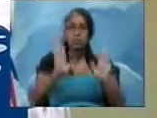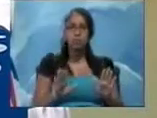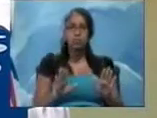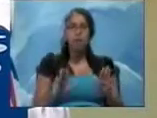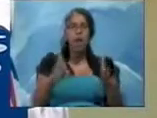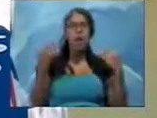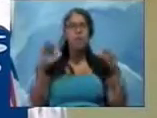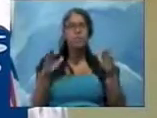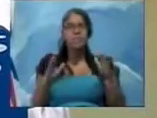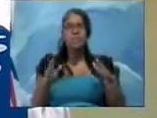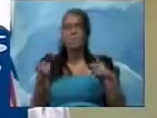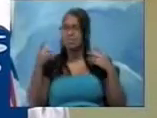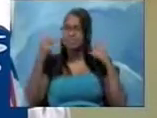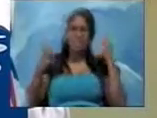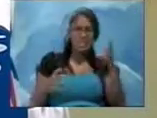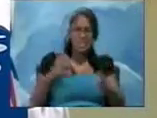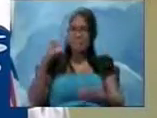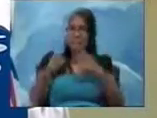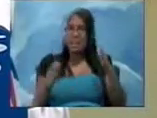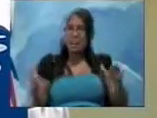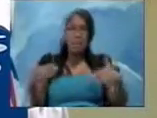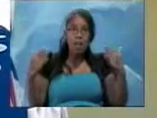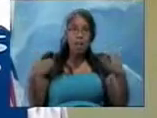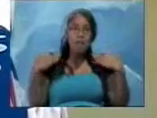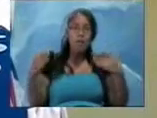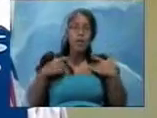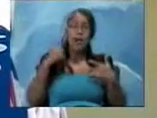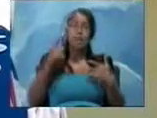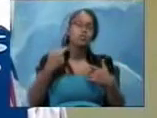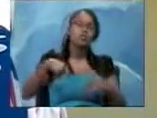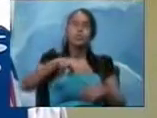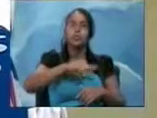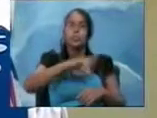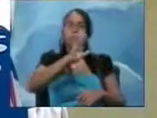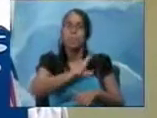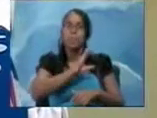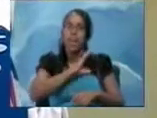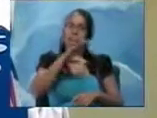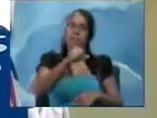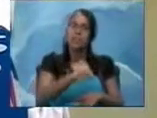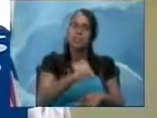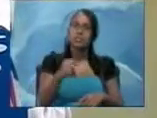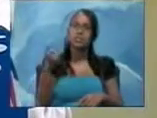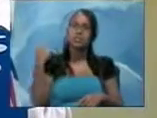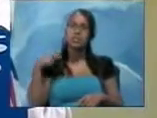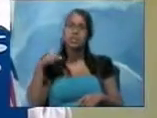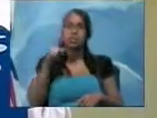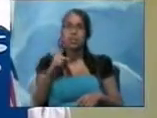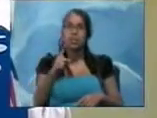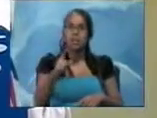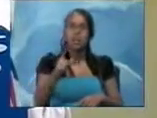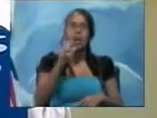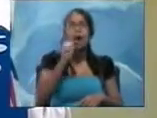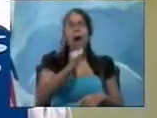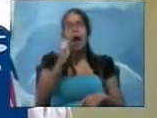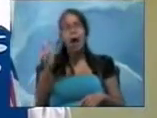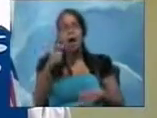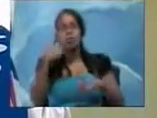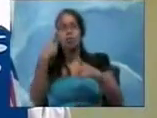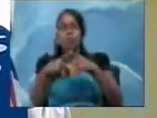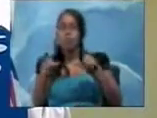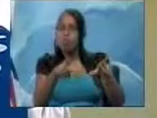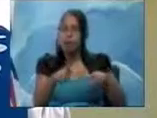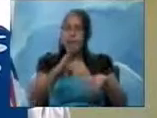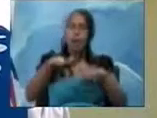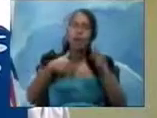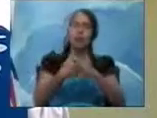del estrés del afán y la ansiedad nosotros agarramos y tenemos que ir del punto a al punto b y